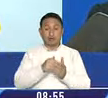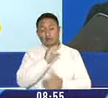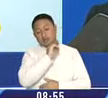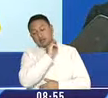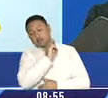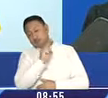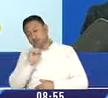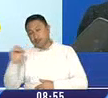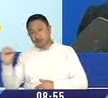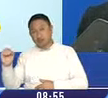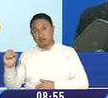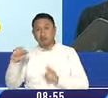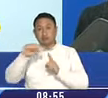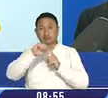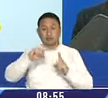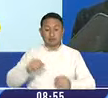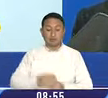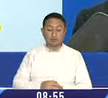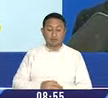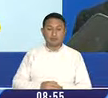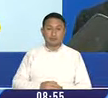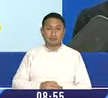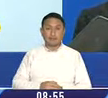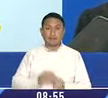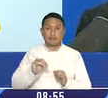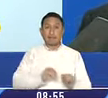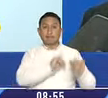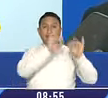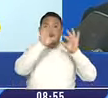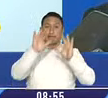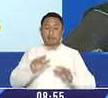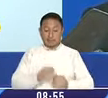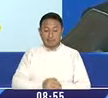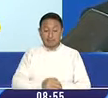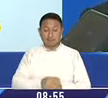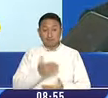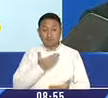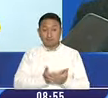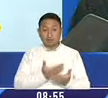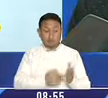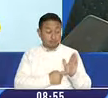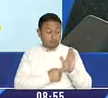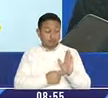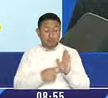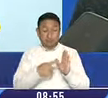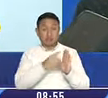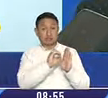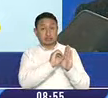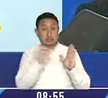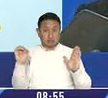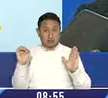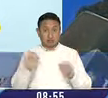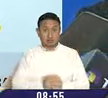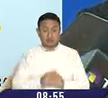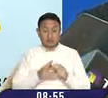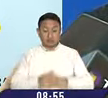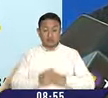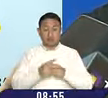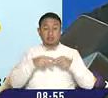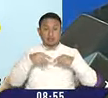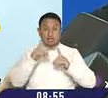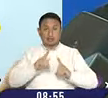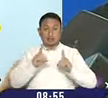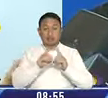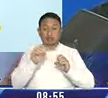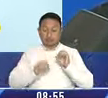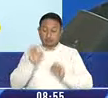del sistema, ya del sistema informático del CIER, se comprobará que está en cero y eso empezará a alimentarse los datos el momento